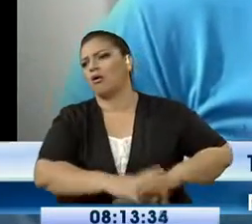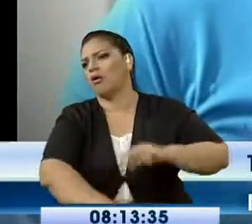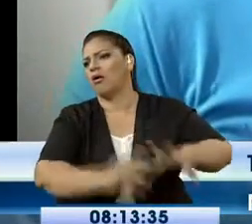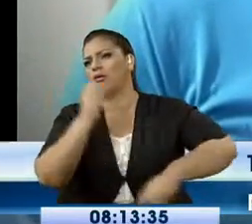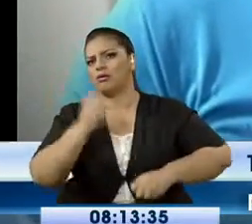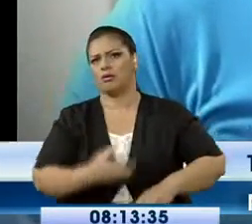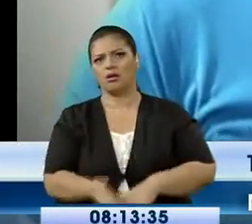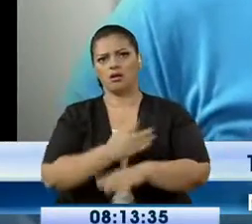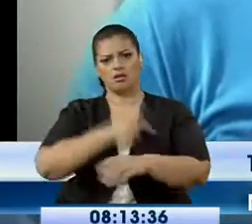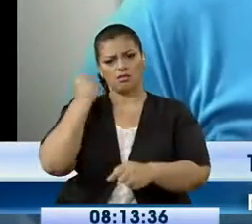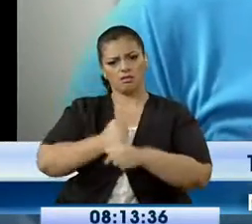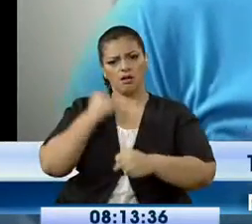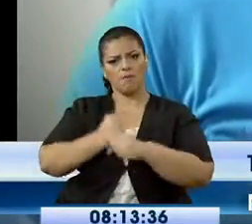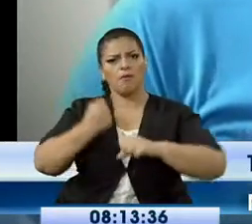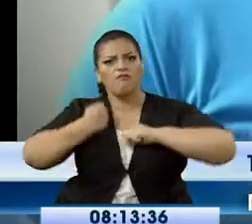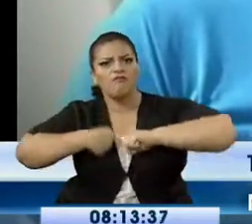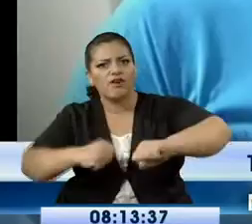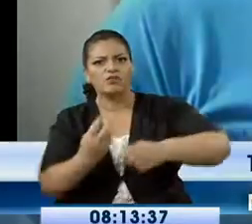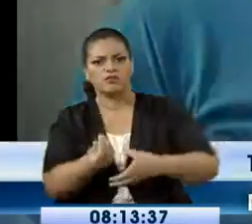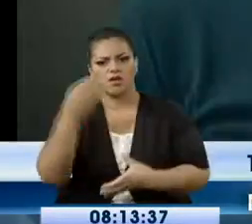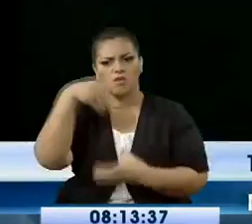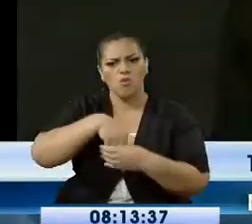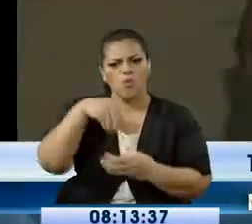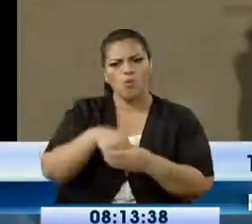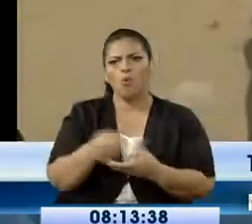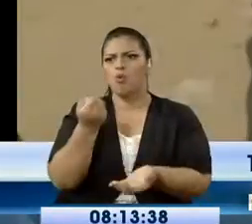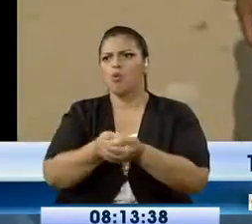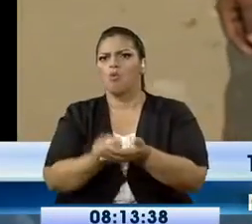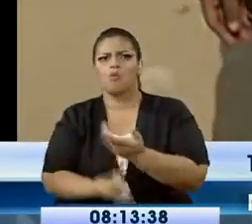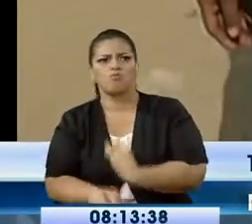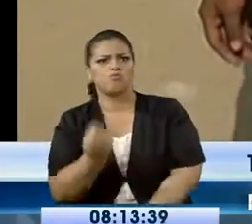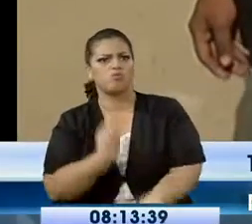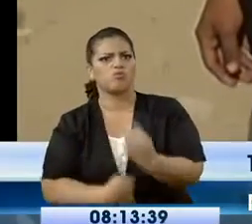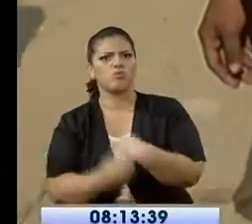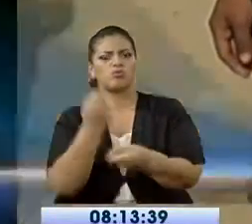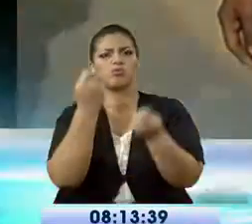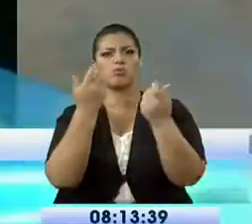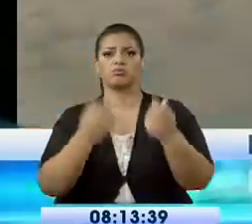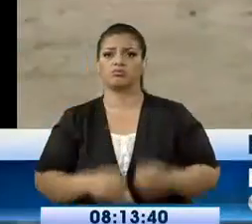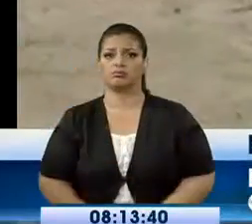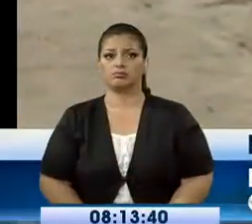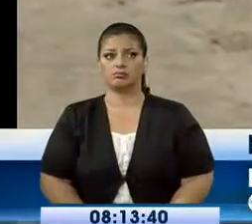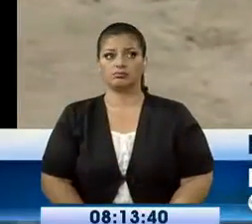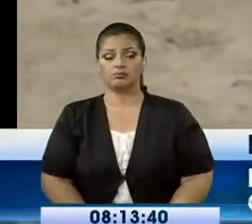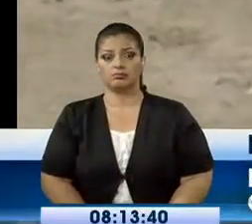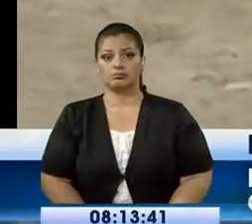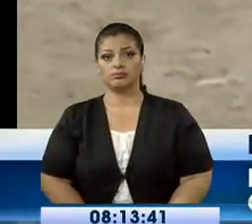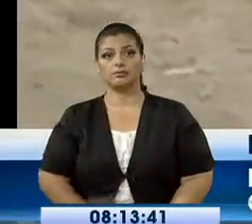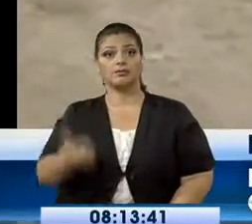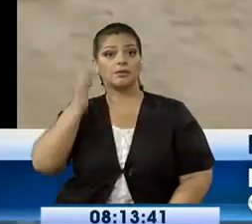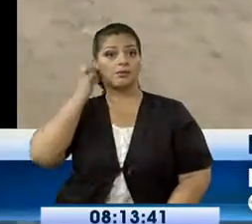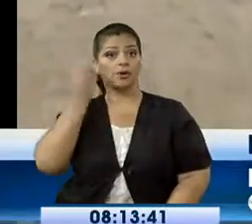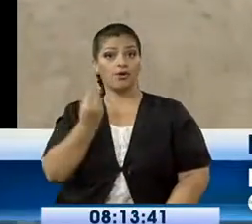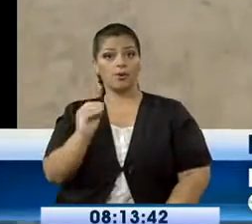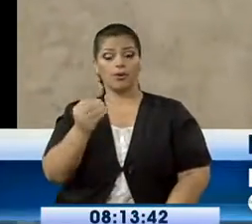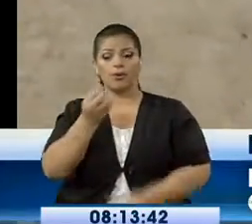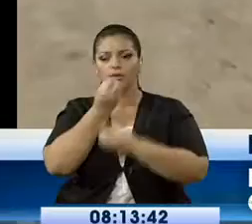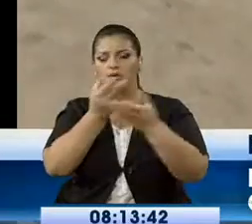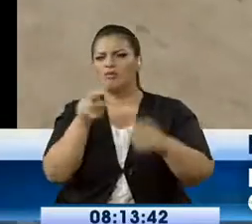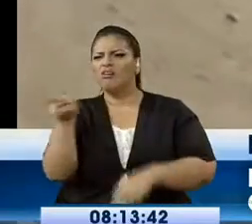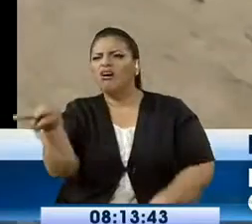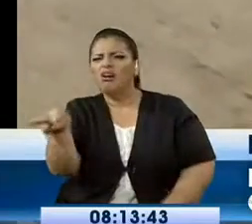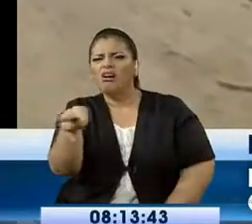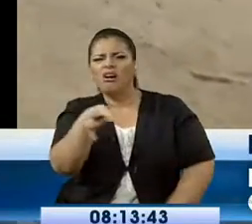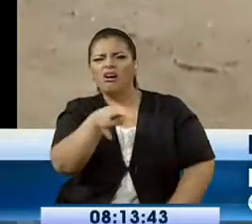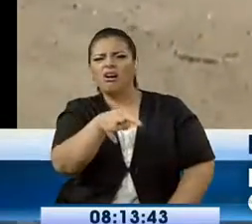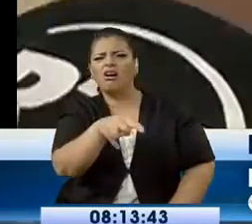y los ladrones vienen y lo roban, lo llevan. Una joven del barrio señala que el consumo de estupefacientes se ha propagado en